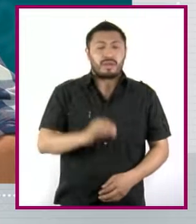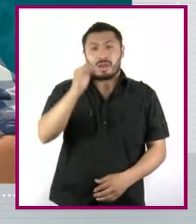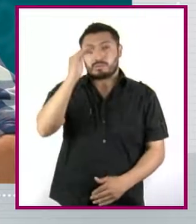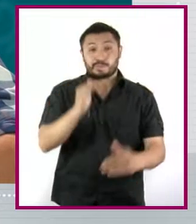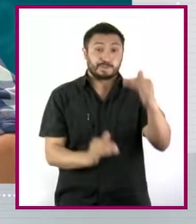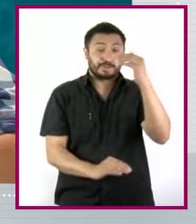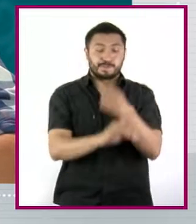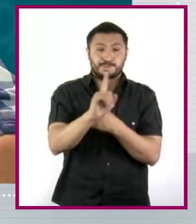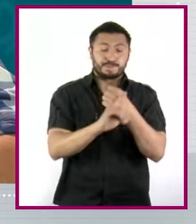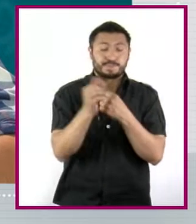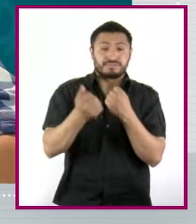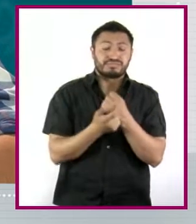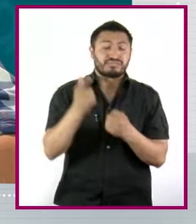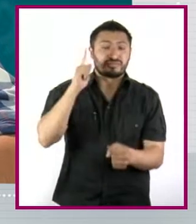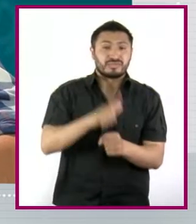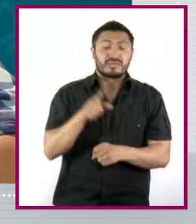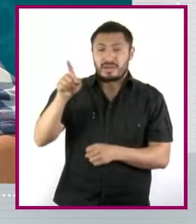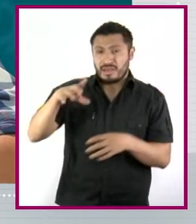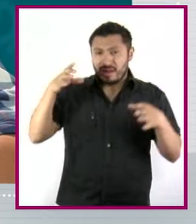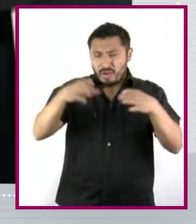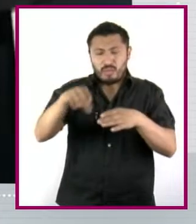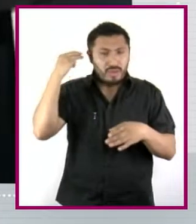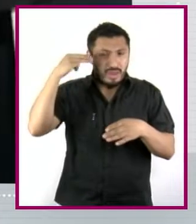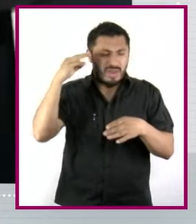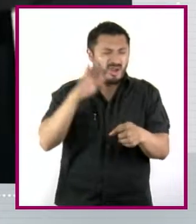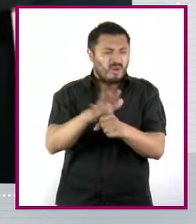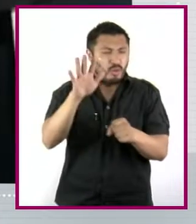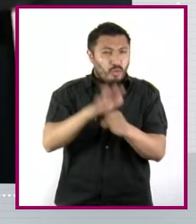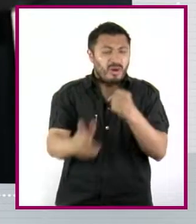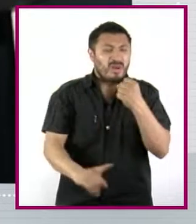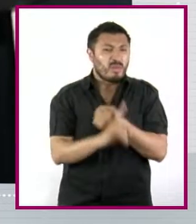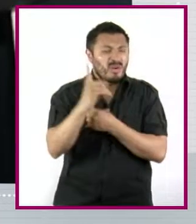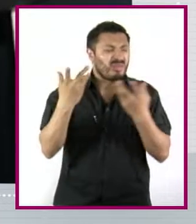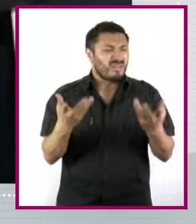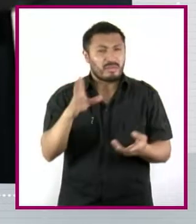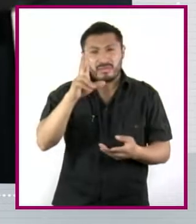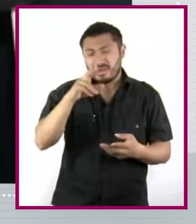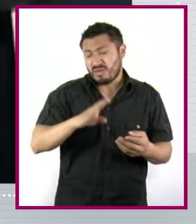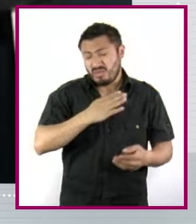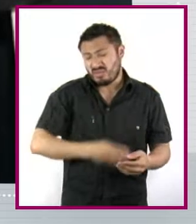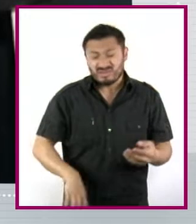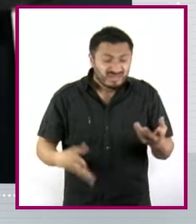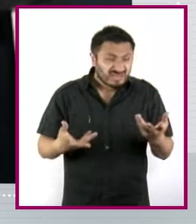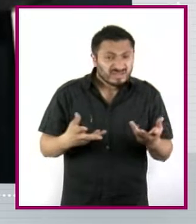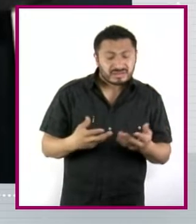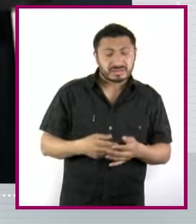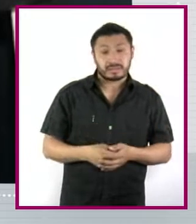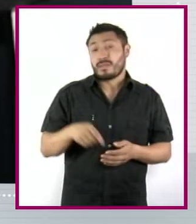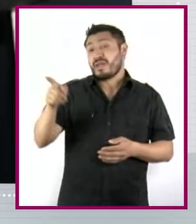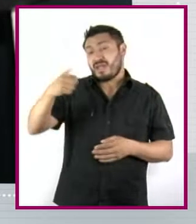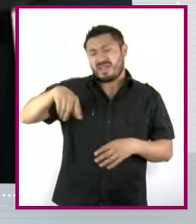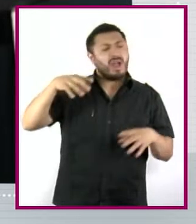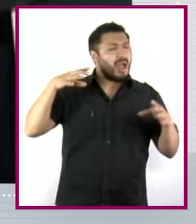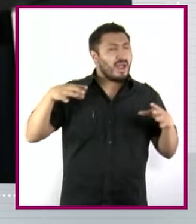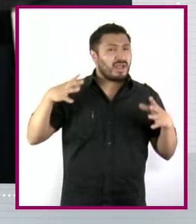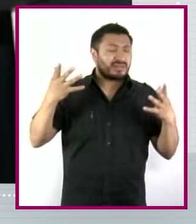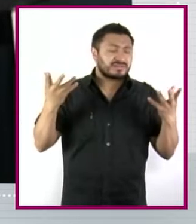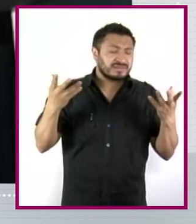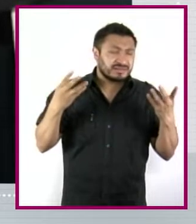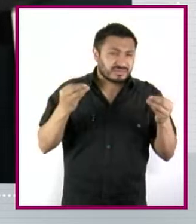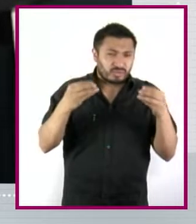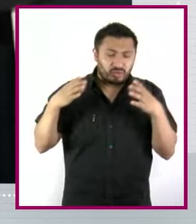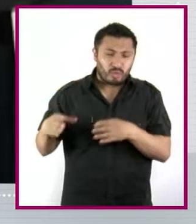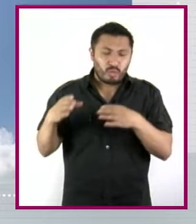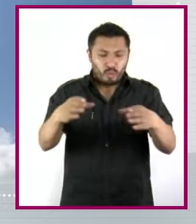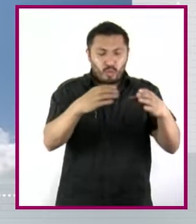conflictos sociales viven las comunidades indígenas de Michoacán? Bueno, las comunidades han vivido en resistencia